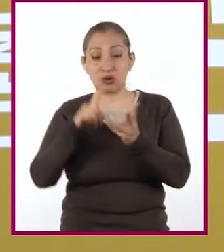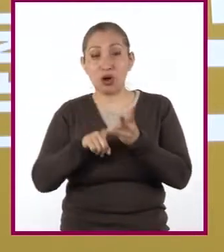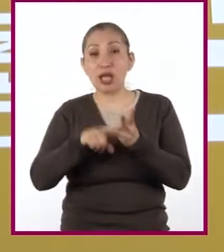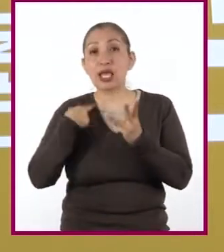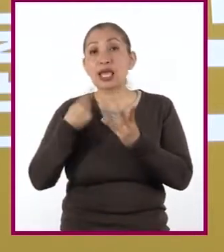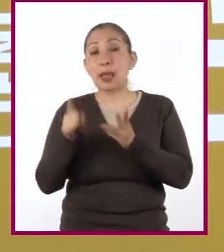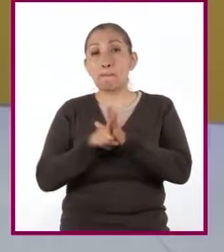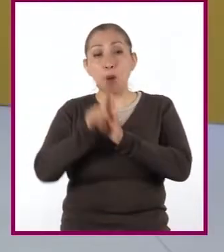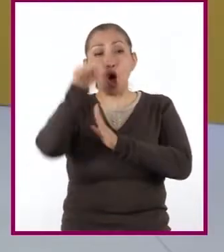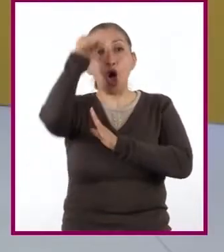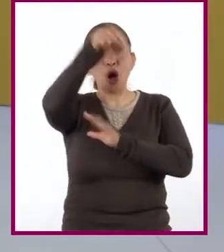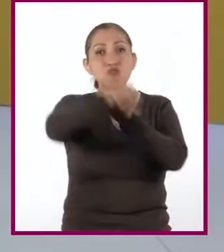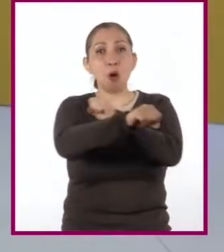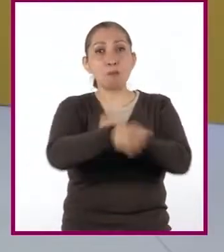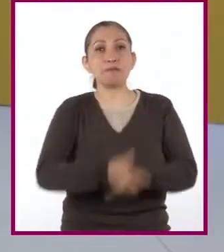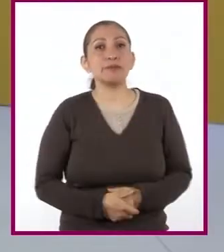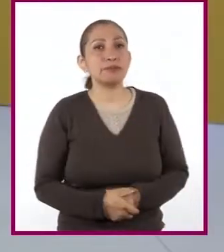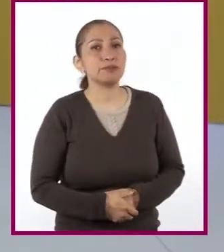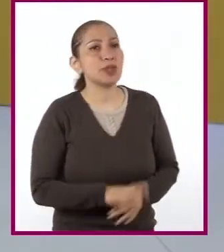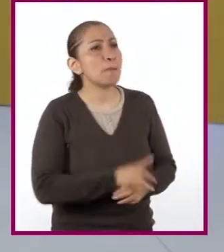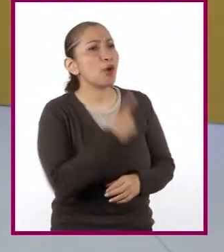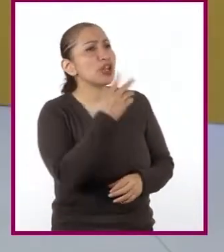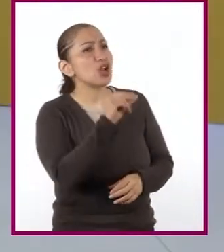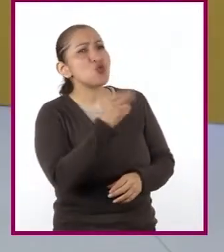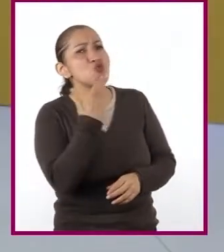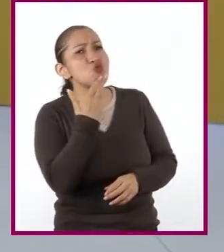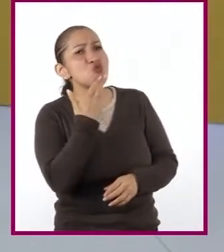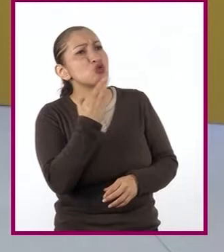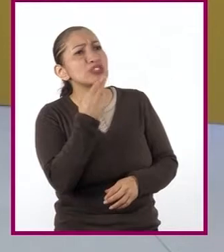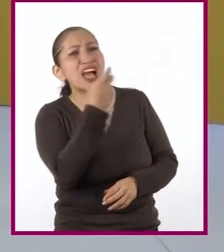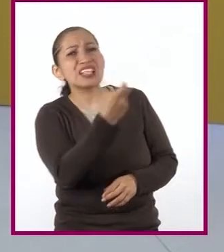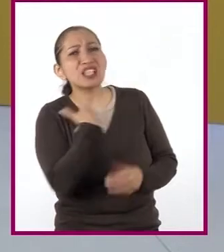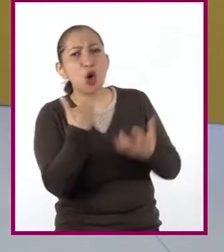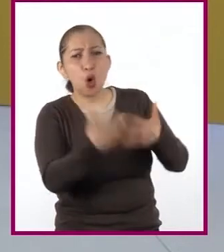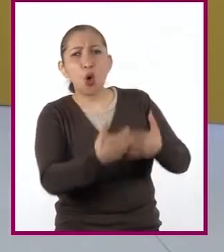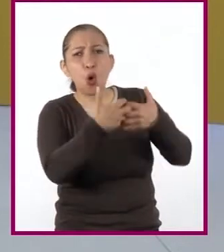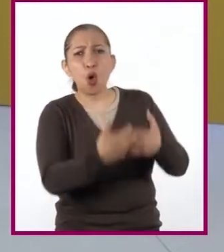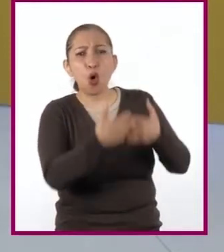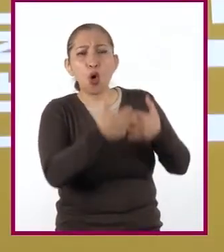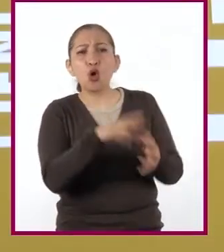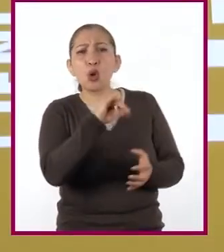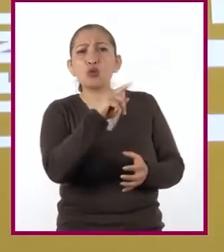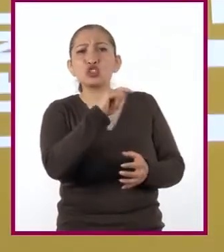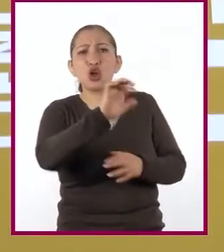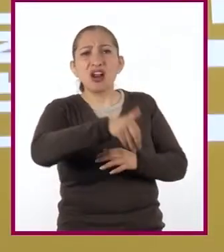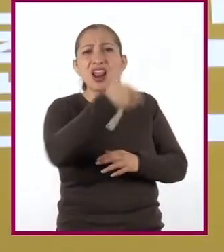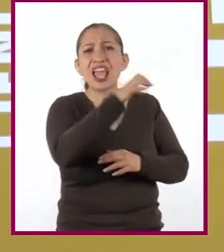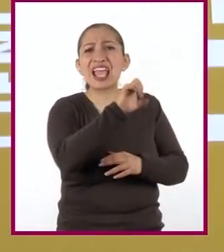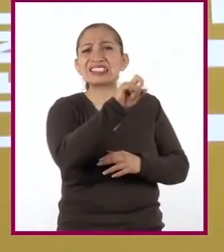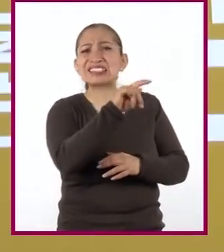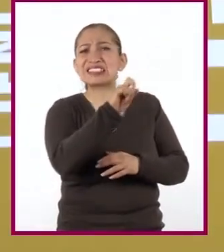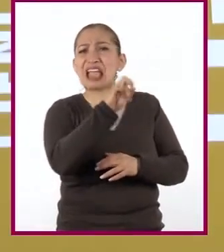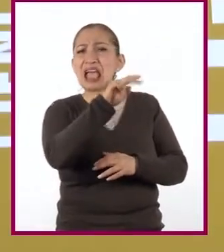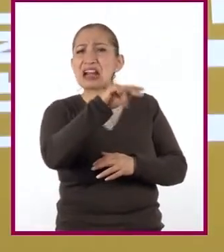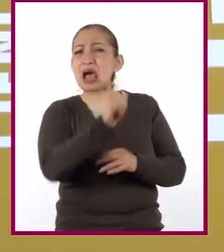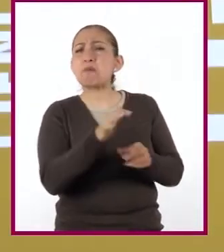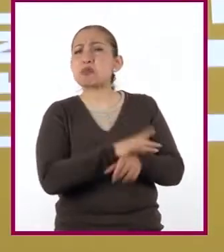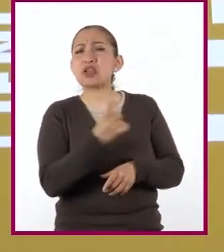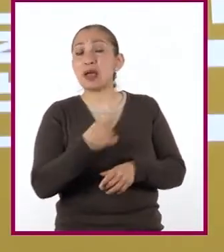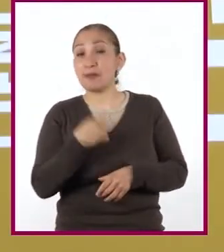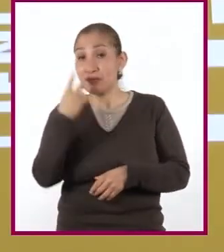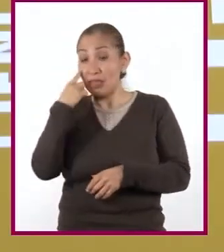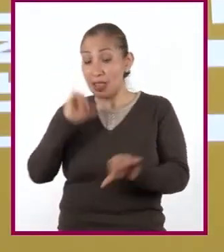en misiles. ¿Y por qué ya no se usan los motores de combustión externa? Puedo decirte que